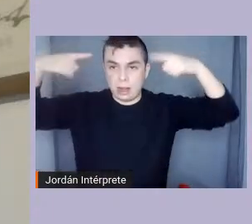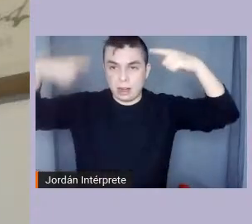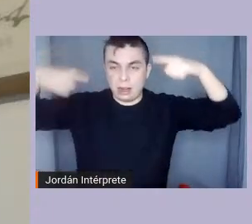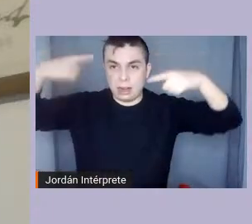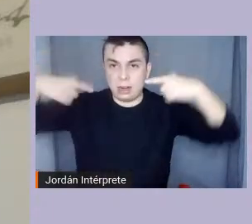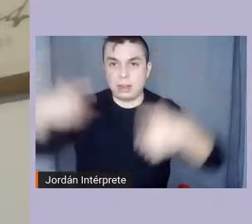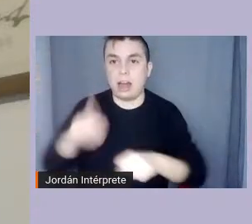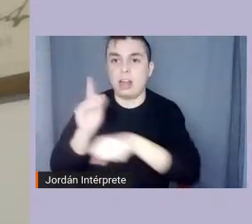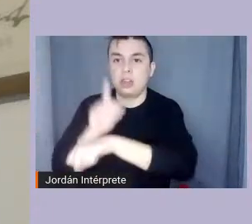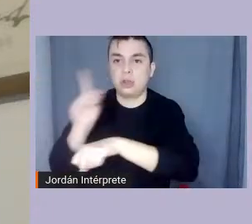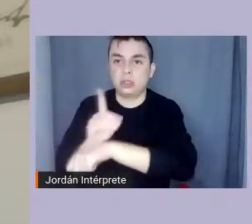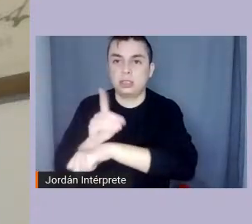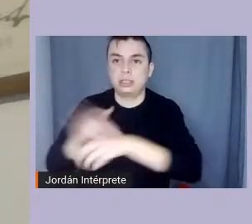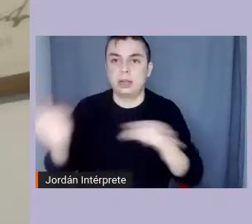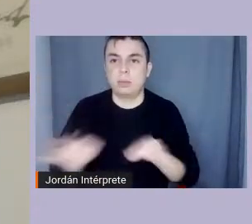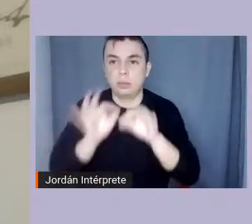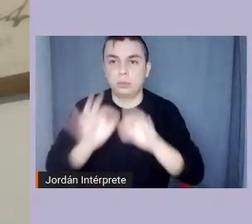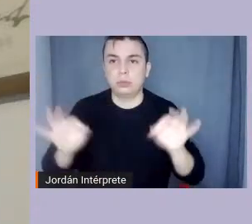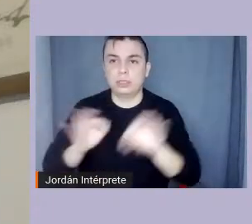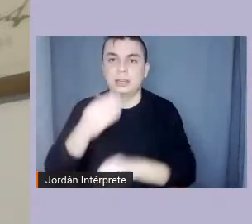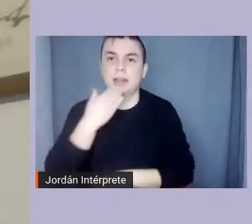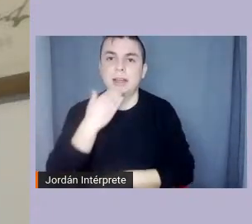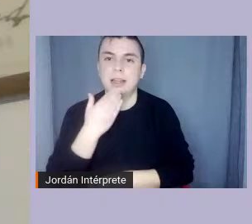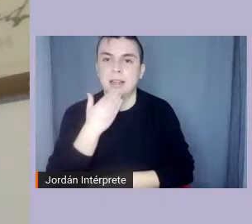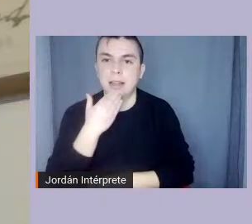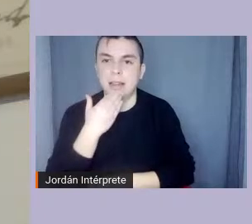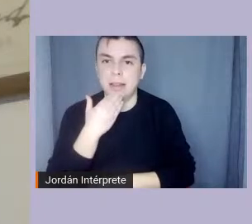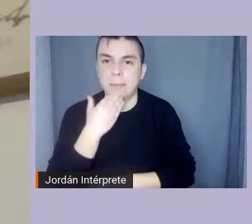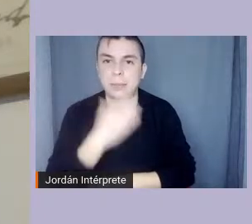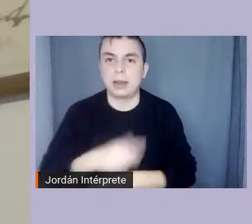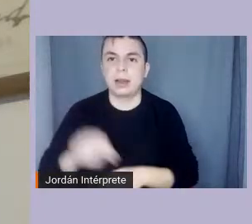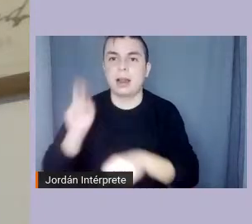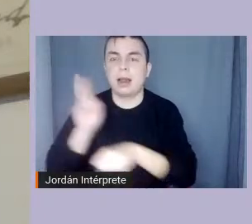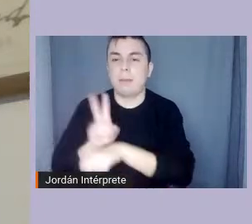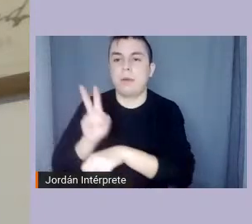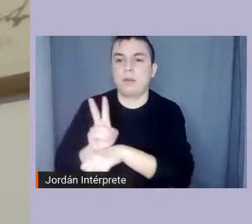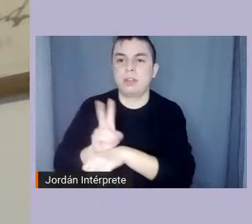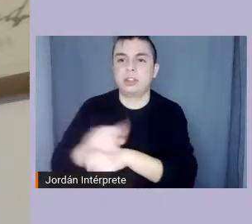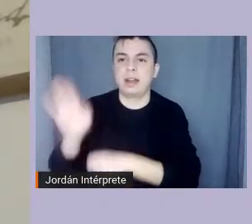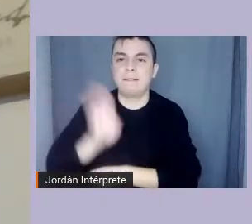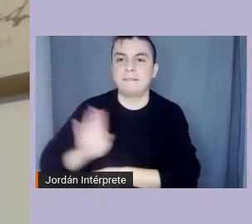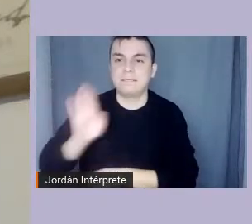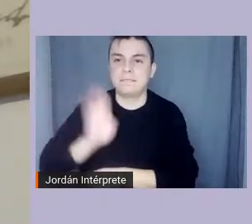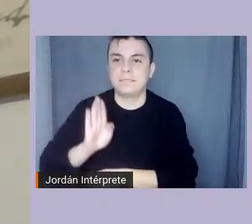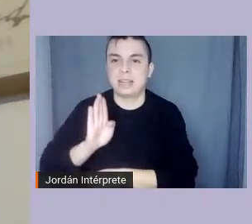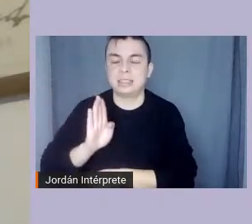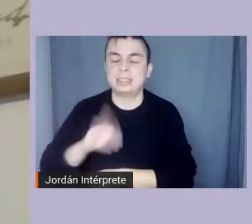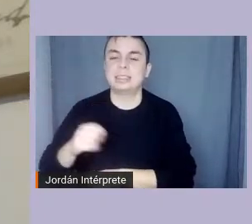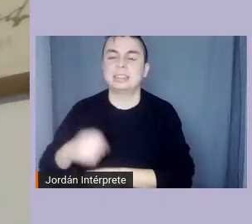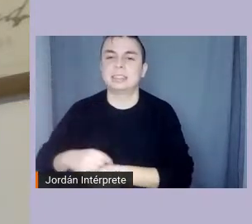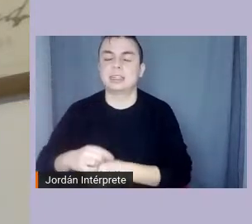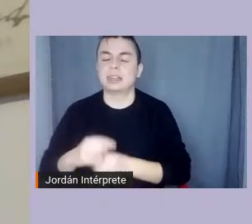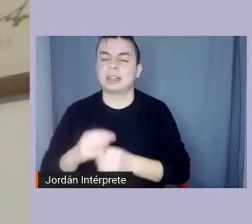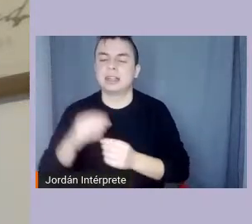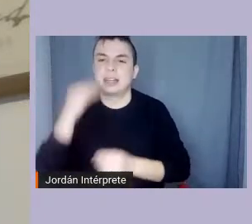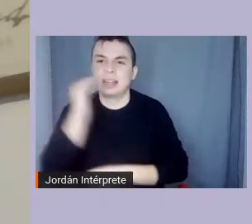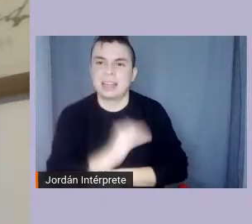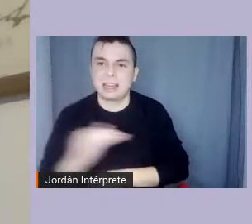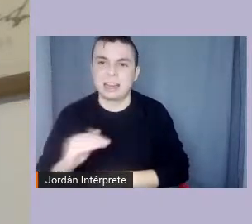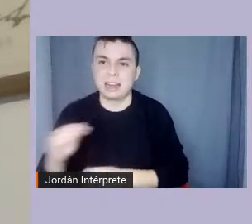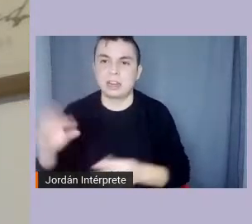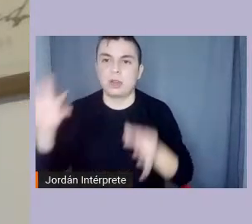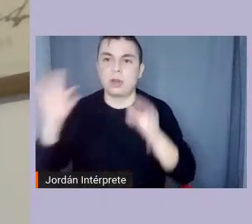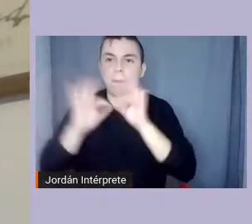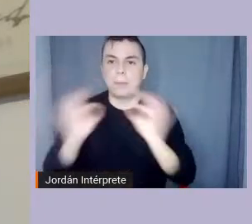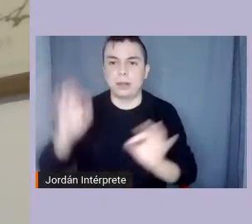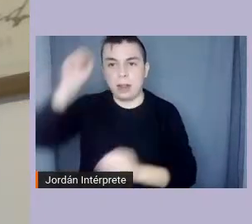y pedagogía básica y parvularia con mención en alemán. Soy integrante y compositora del grupo para la infancia